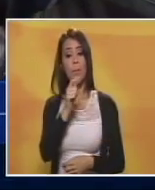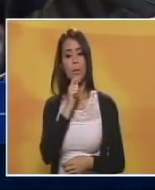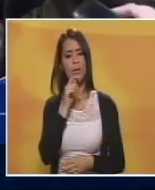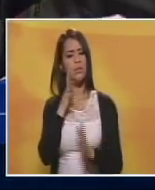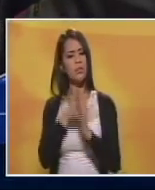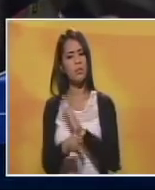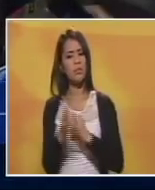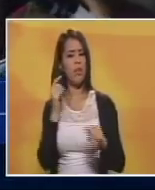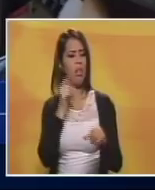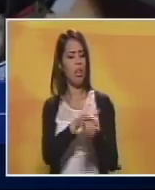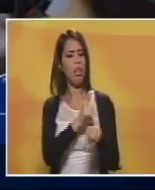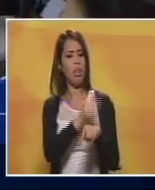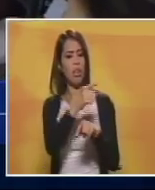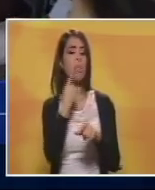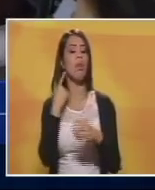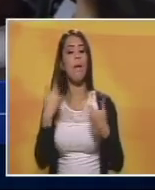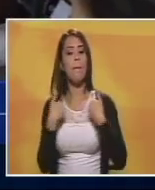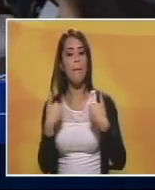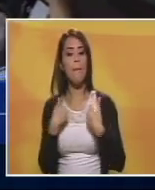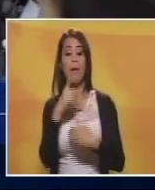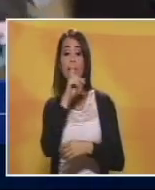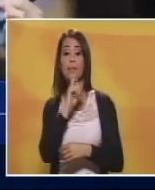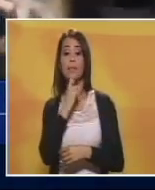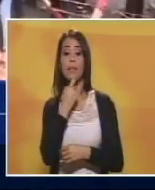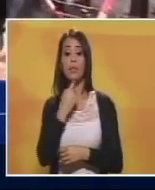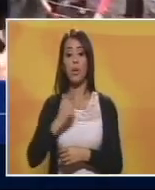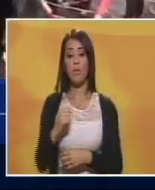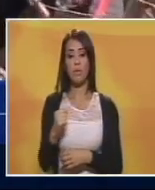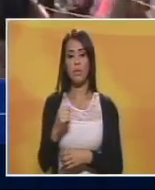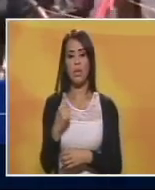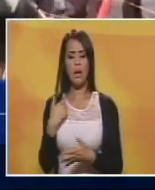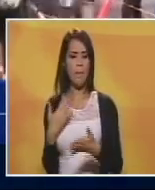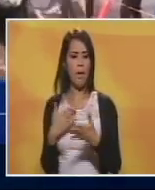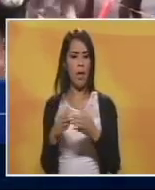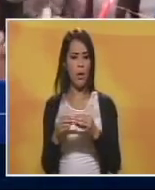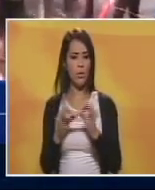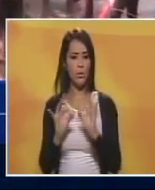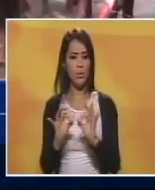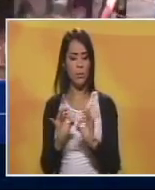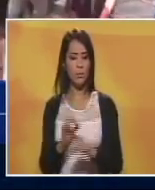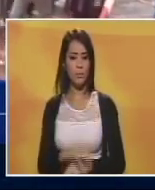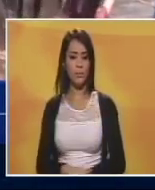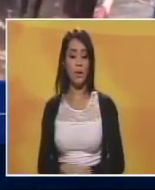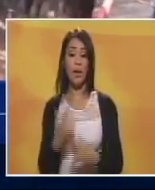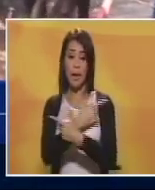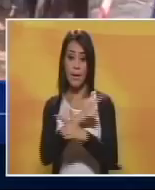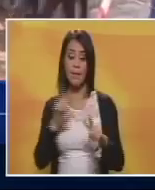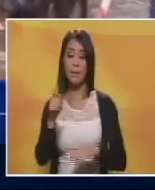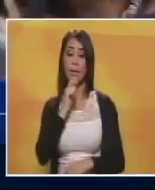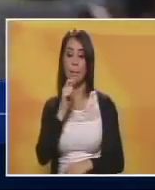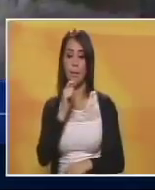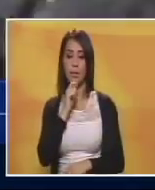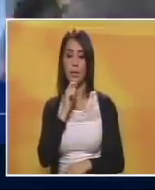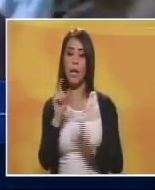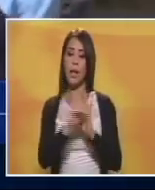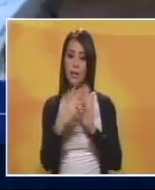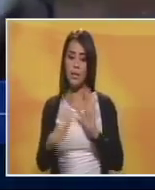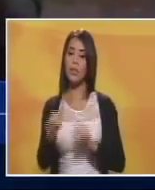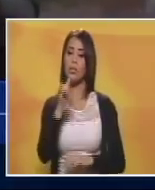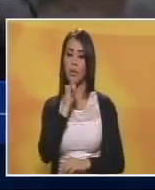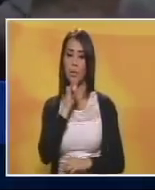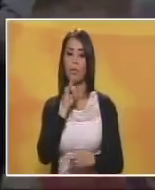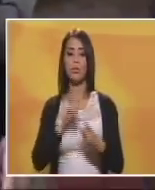de vulnerar la ley de secretos oficiales. Para el bloque, la sentencia socava la libertad de prensa, el derecho a la